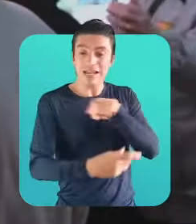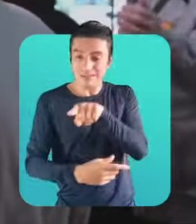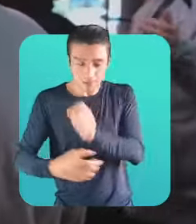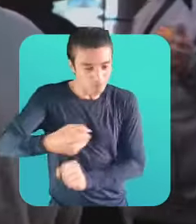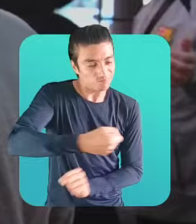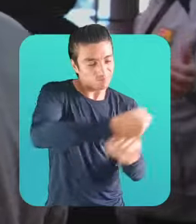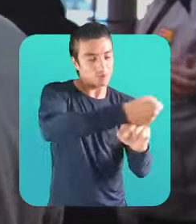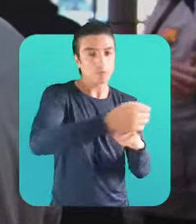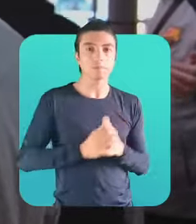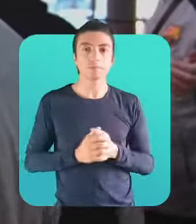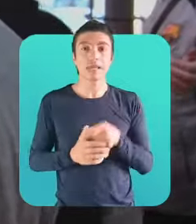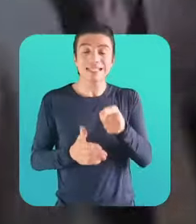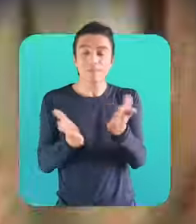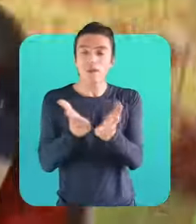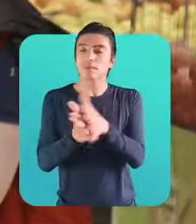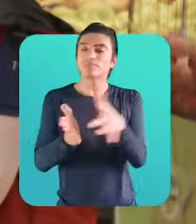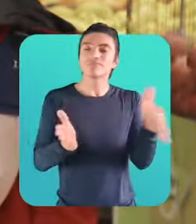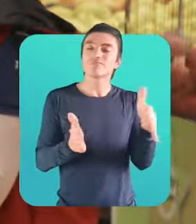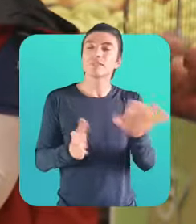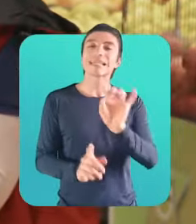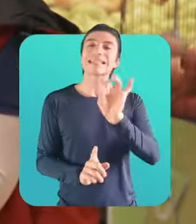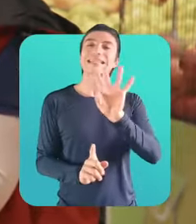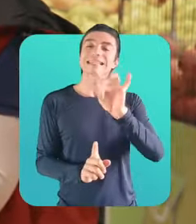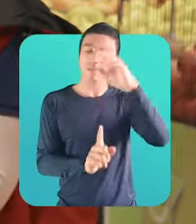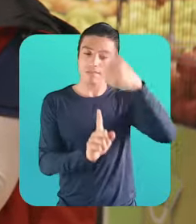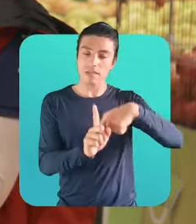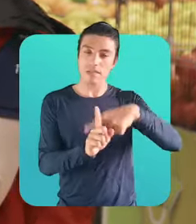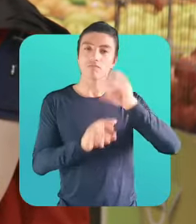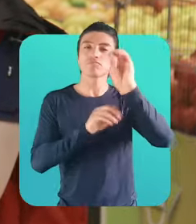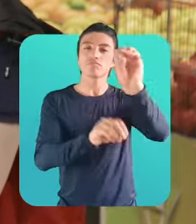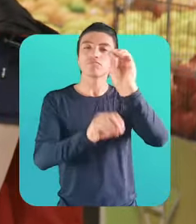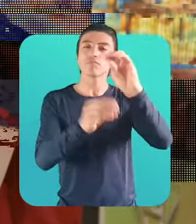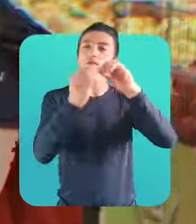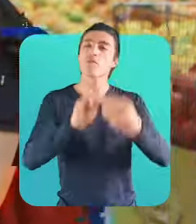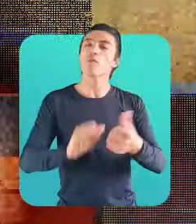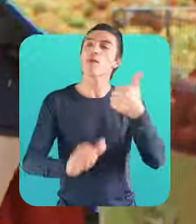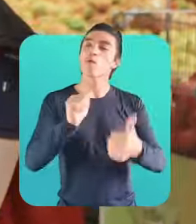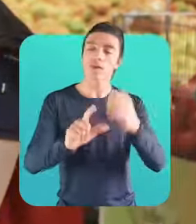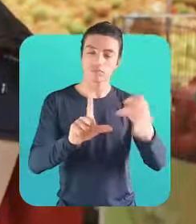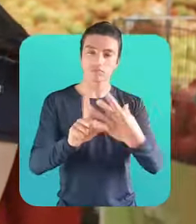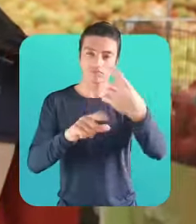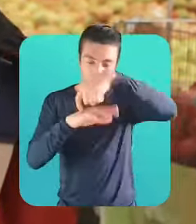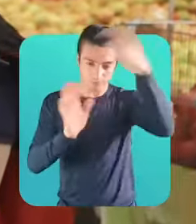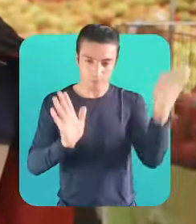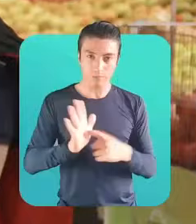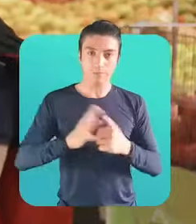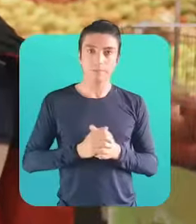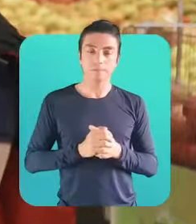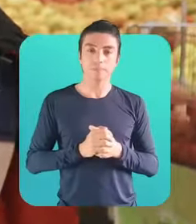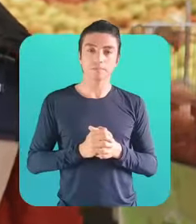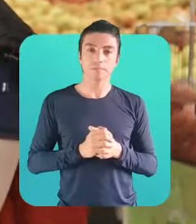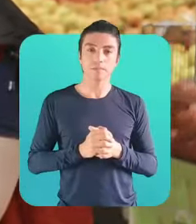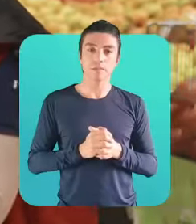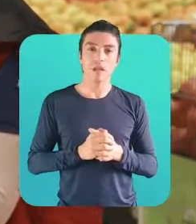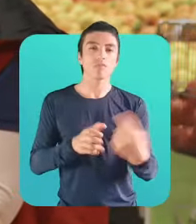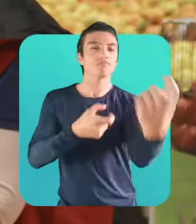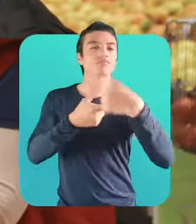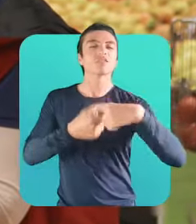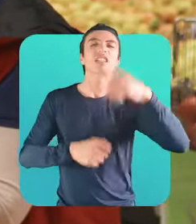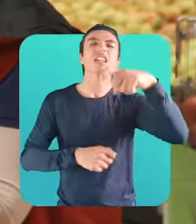en las organizaciones Este programa tendrá una duración de 15 meses y se impartirá en modalidad 100%